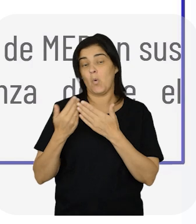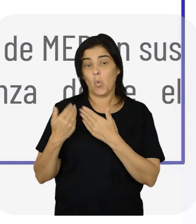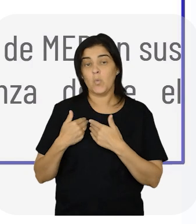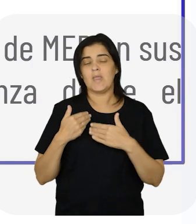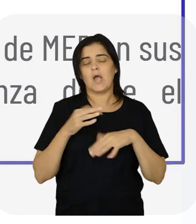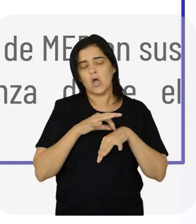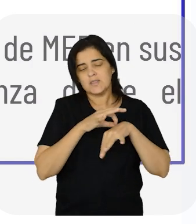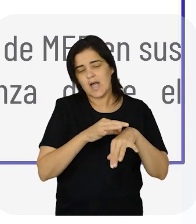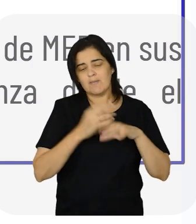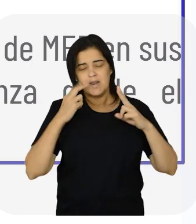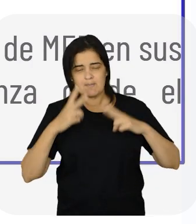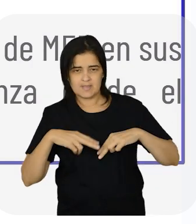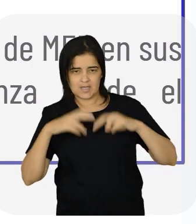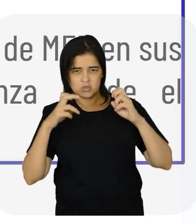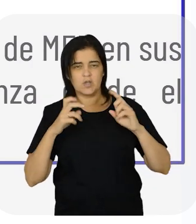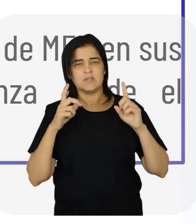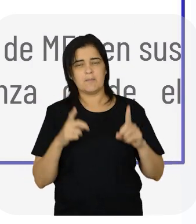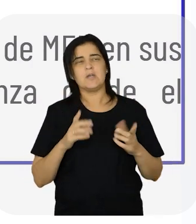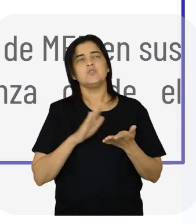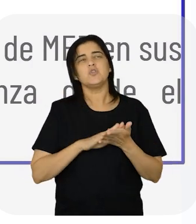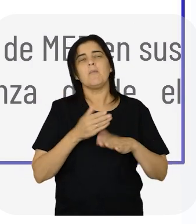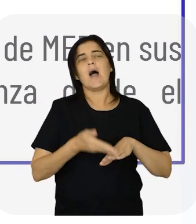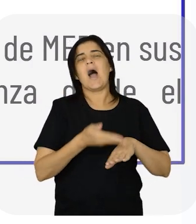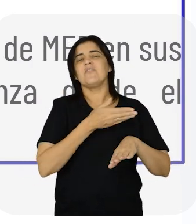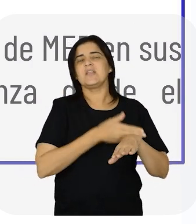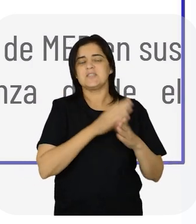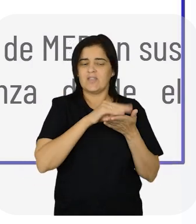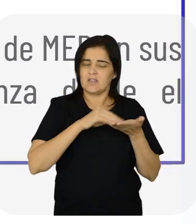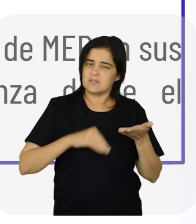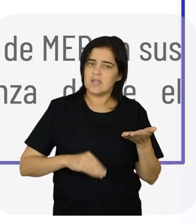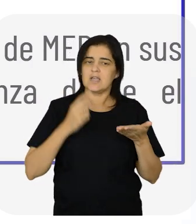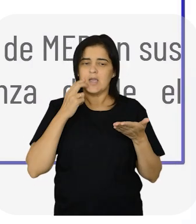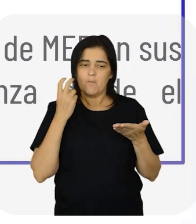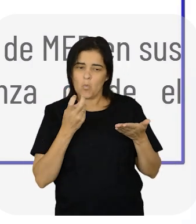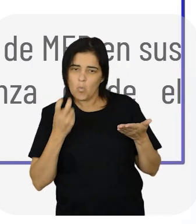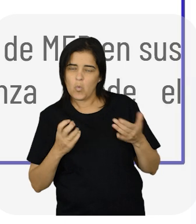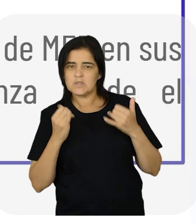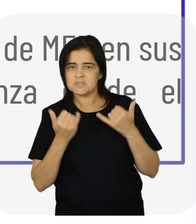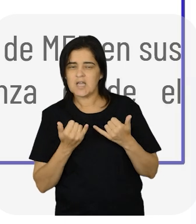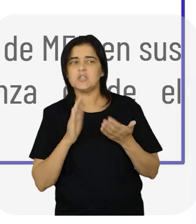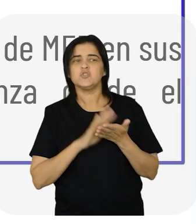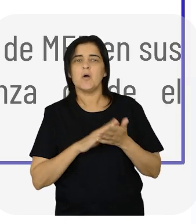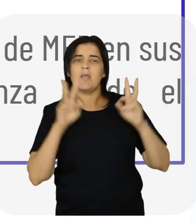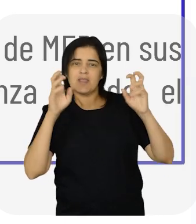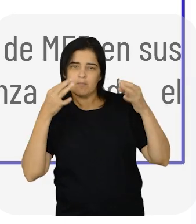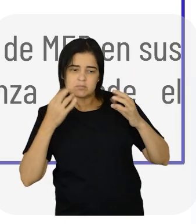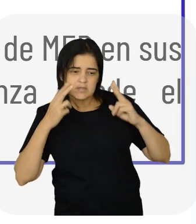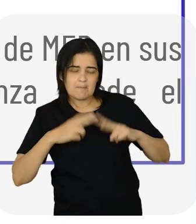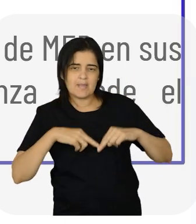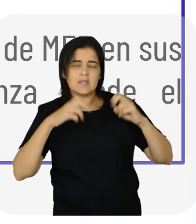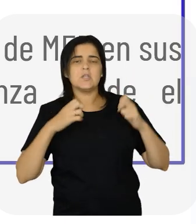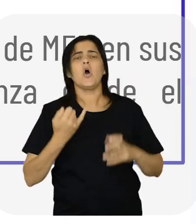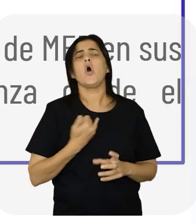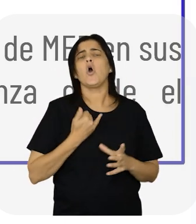la investigación, que también tiene que ver con los antecedentes que fuimos buscando en relación a la investigación, es cómo